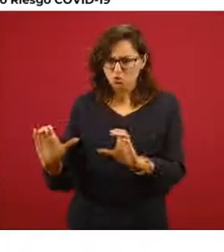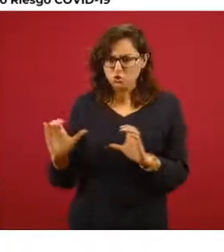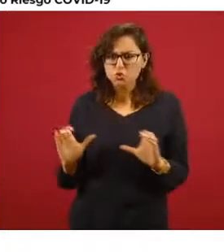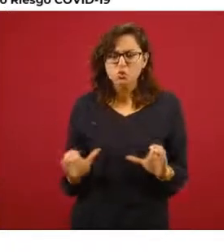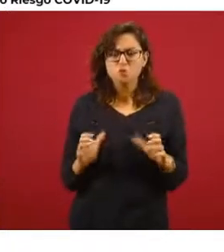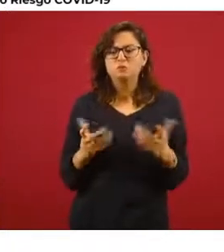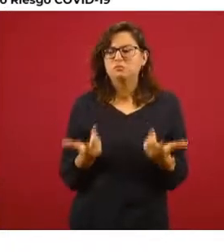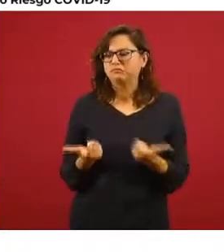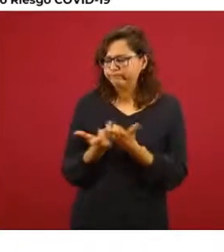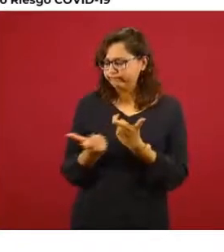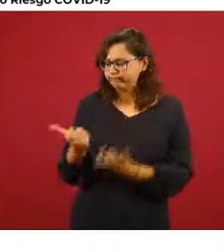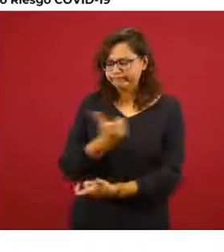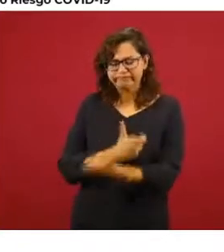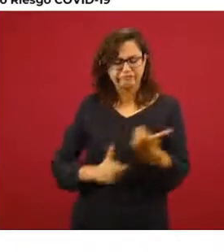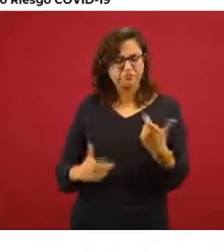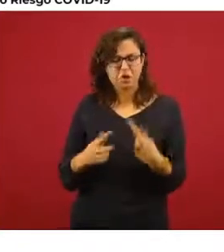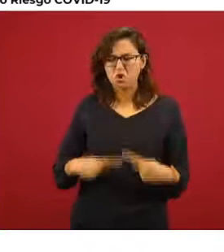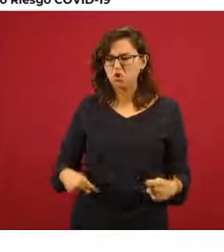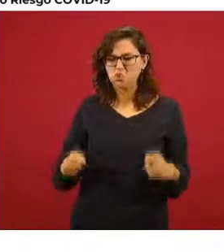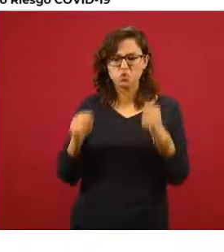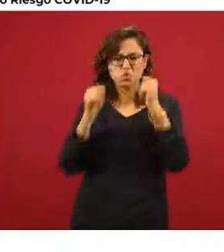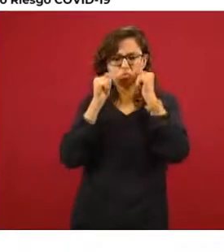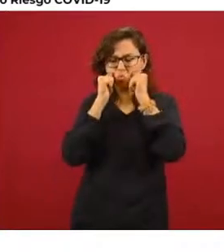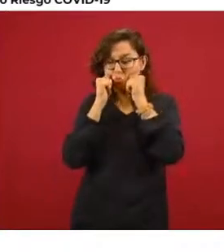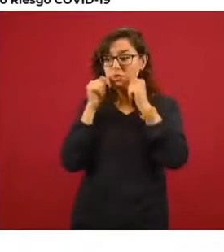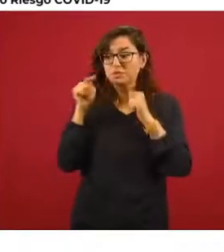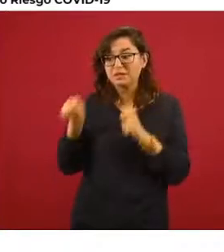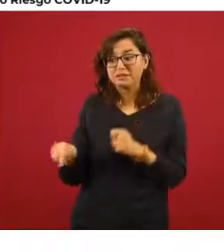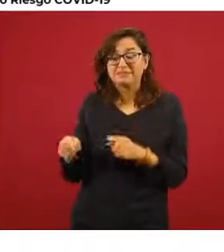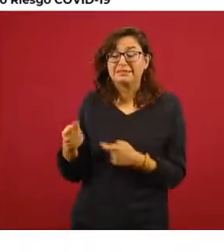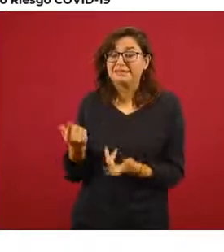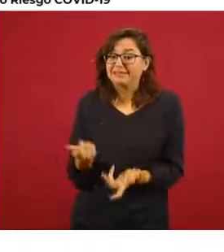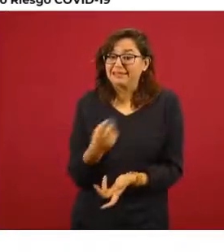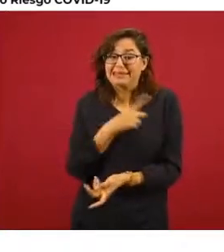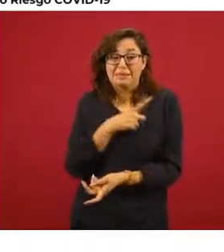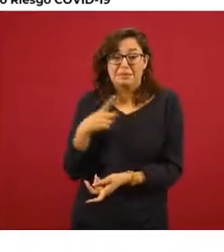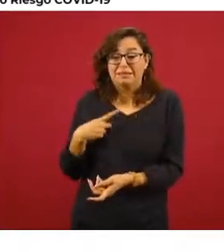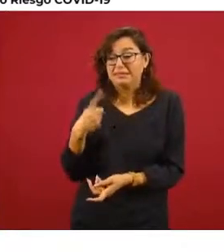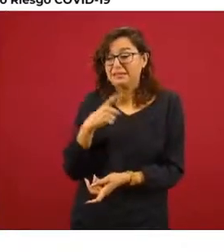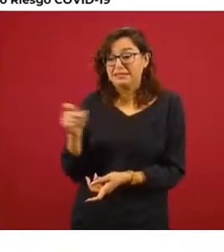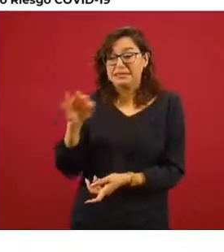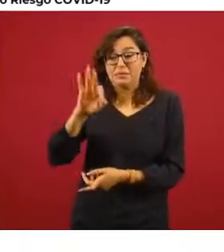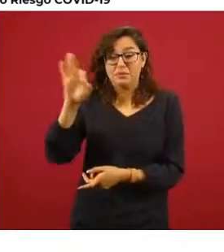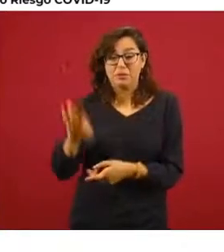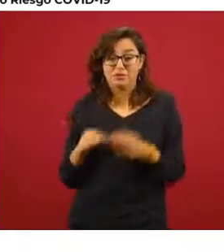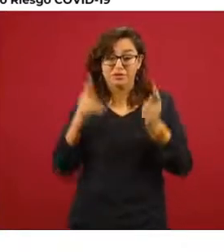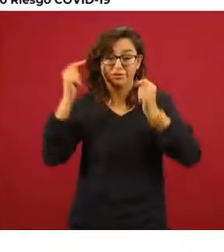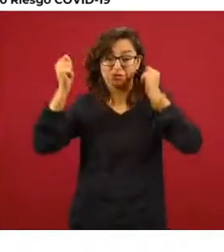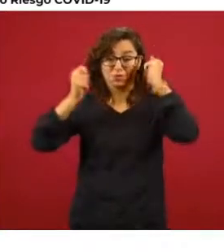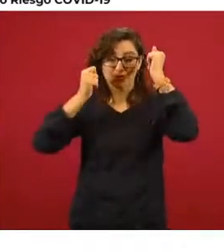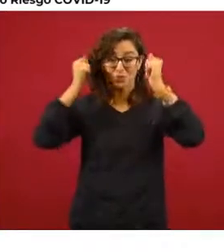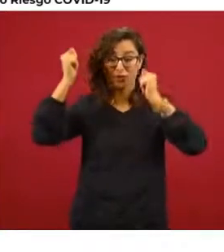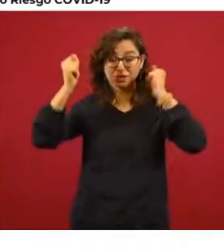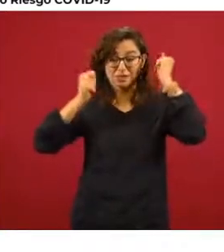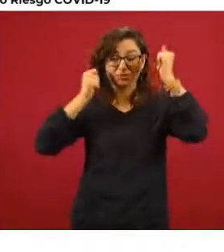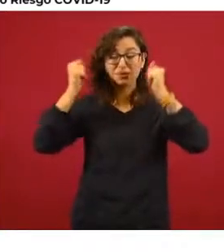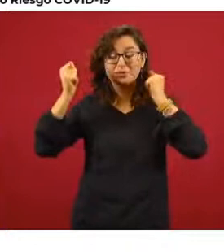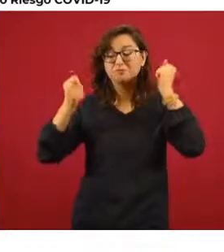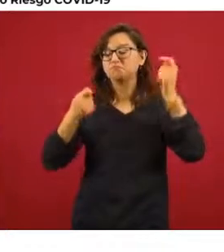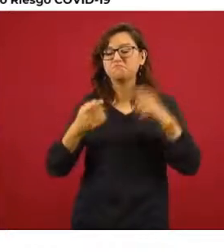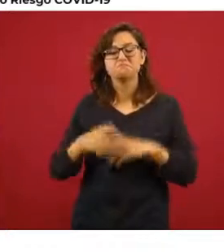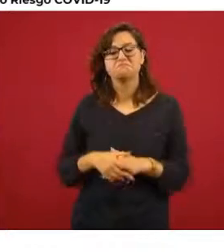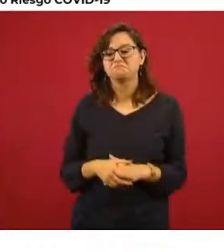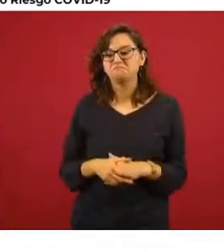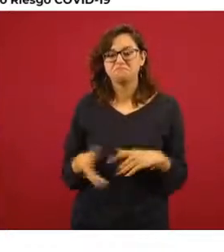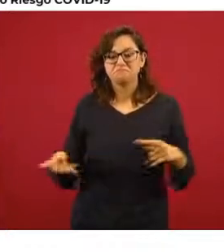de las consecuencias económicas que puede tener para un estado que depende casi la totalidad de su economía del turismo, pero